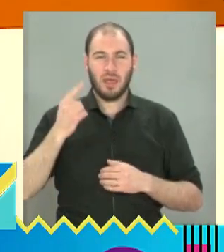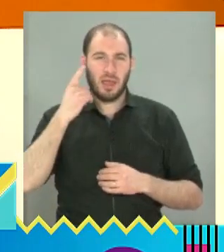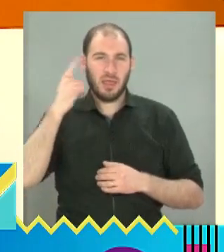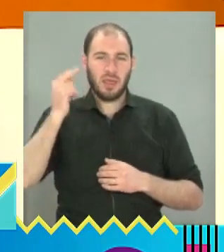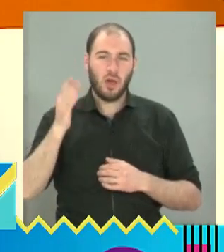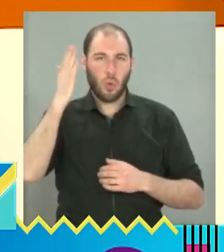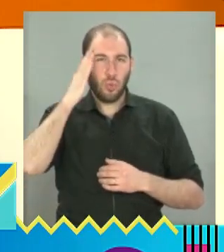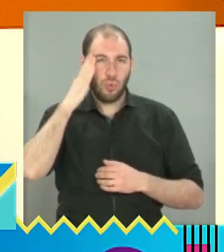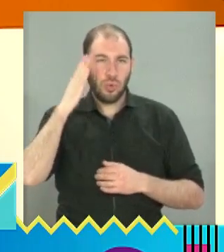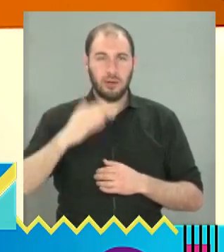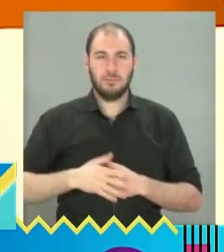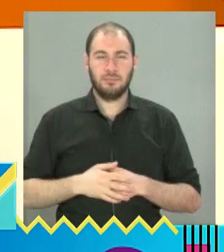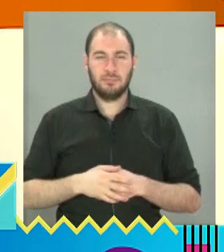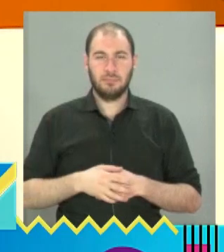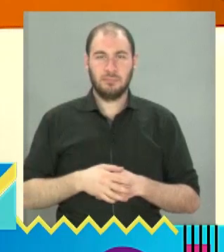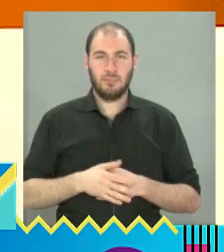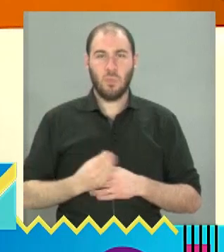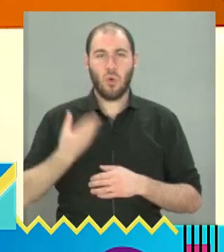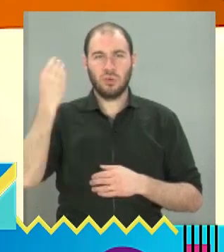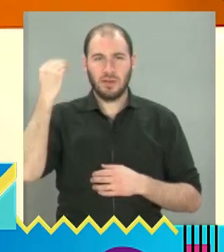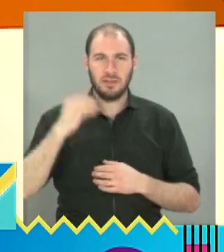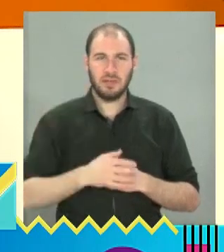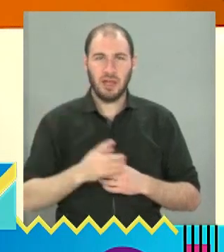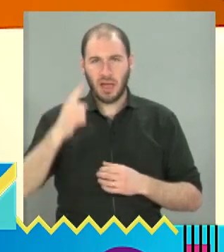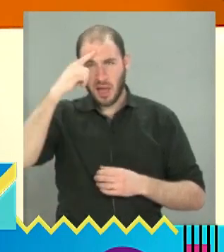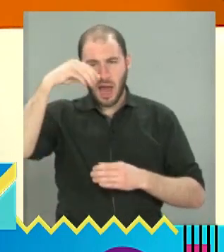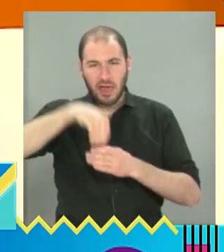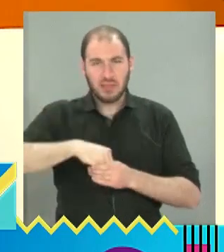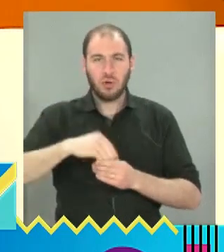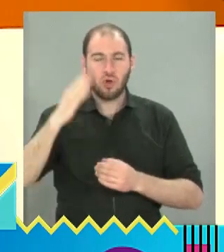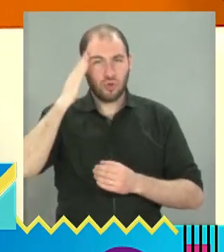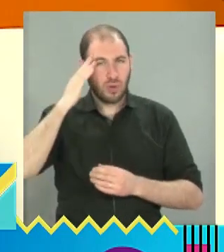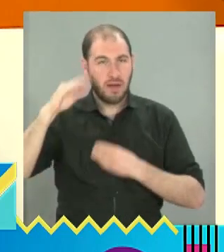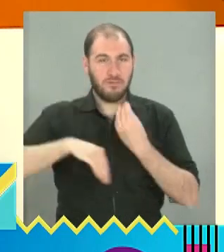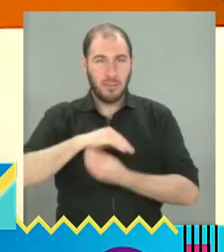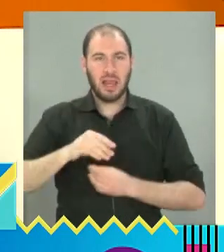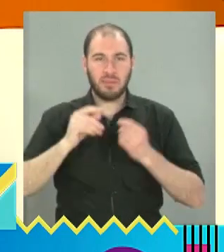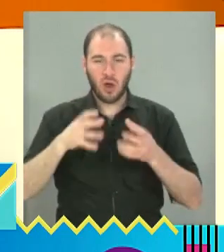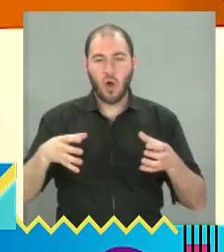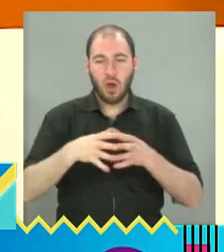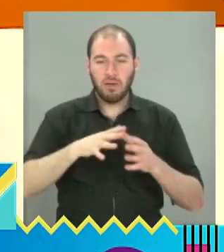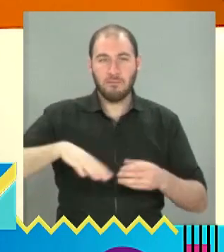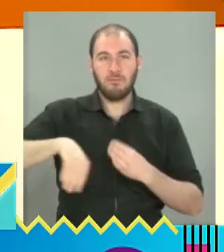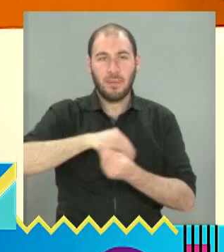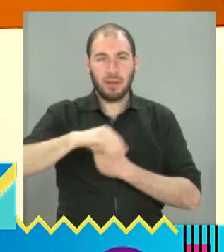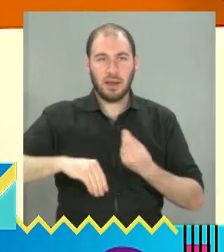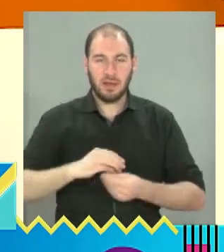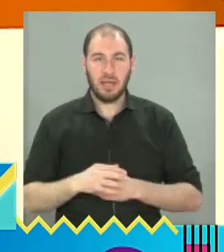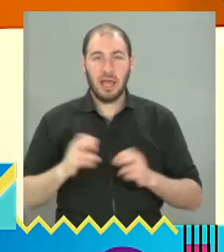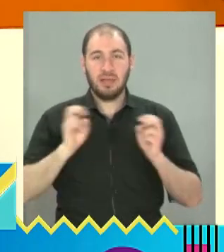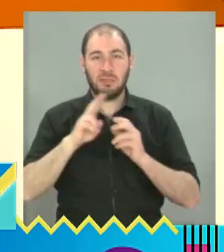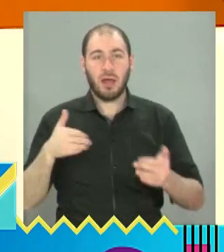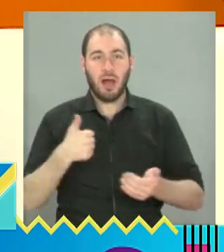idiosincrasia o la cultura. Muchas veces está muy arraigado en la cultura familiar y en la estructura familiar el tema